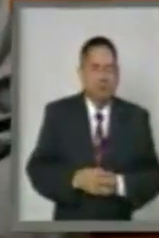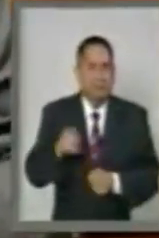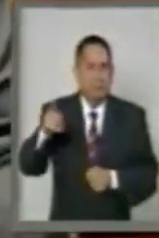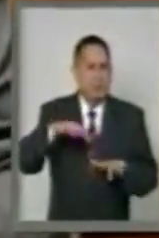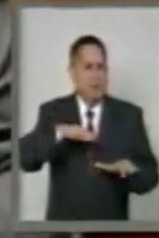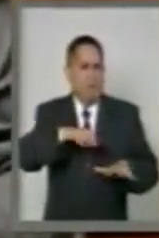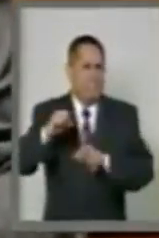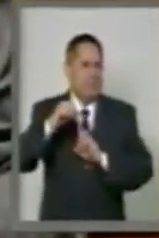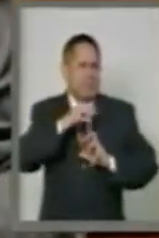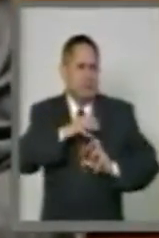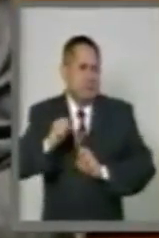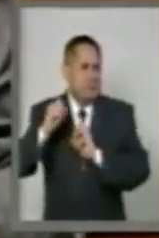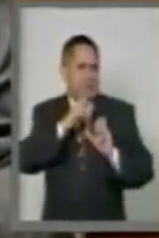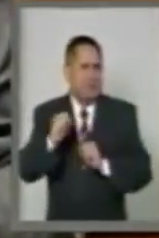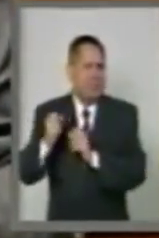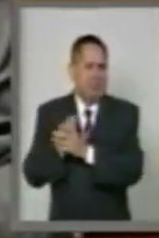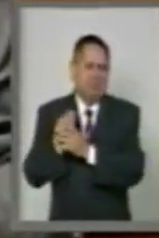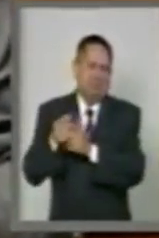depredadora.